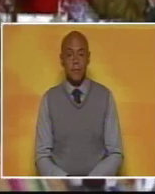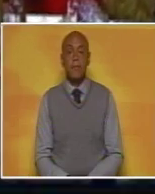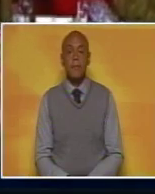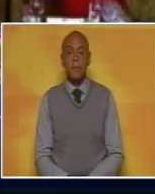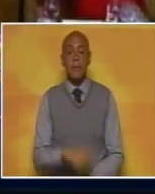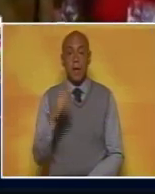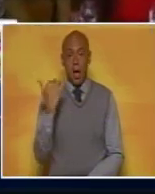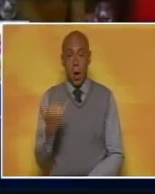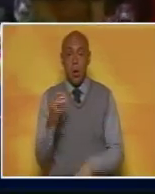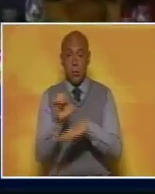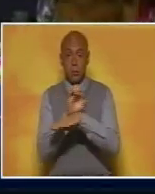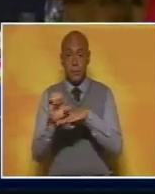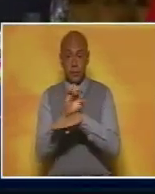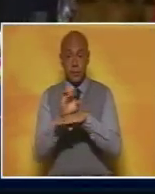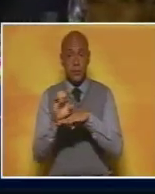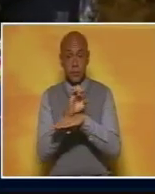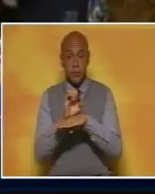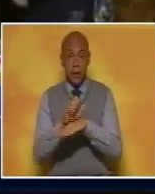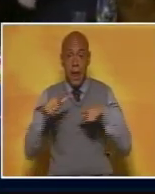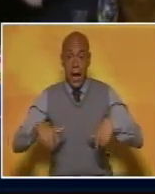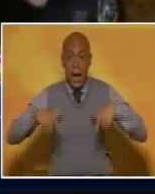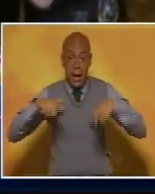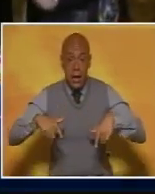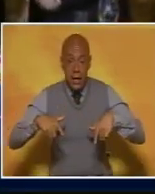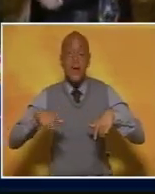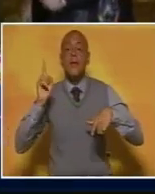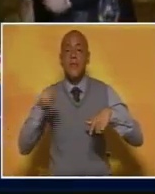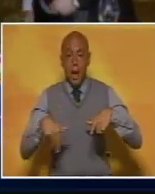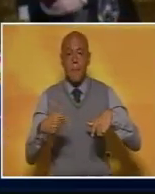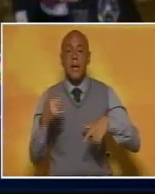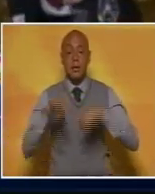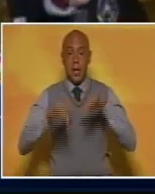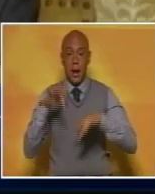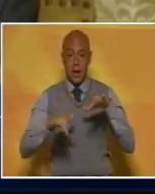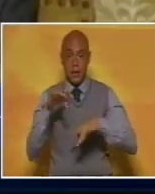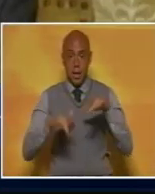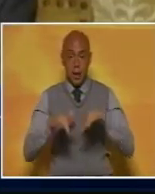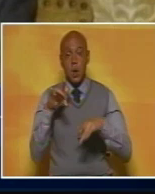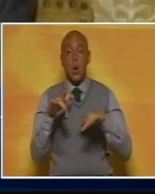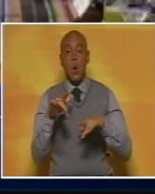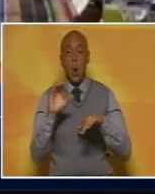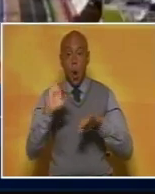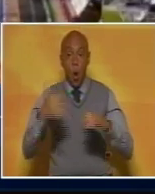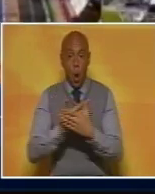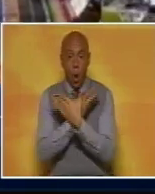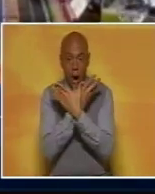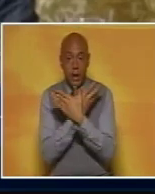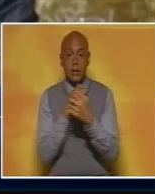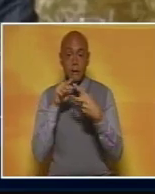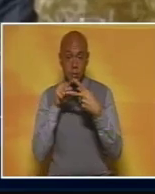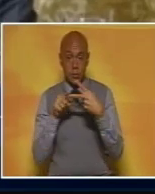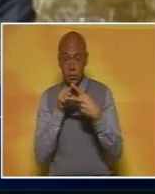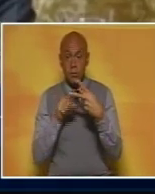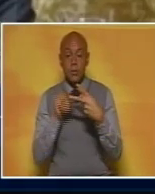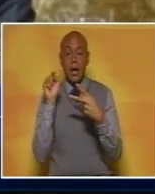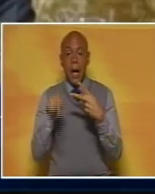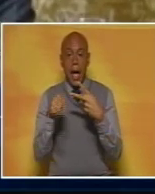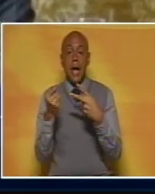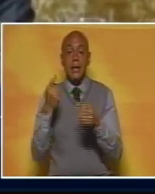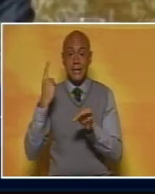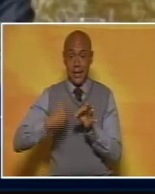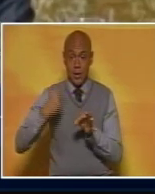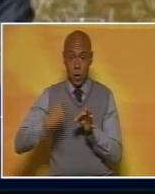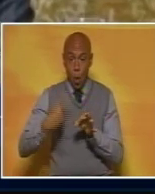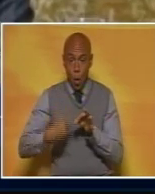Continuamos en Ecuador. El presidente Lenín Moreno y el secretario general de la OEA, Luis Almagro, encabezarán este miércoles en Quito un